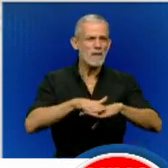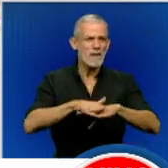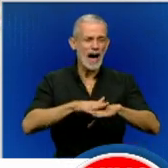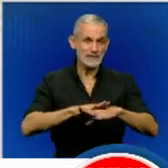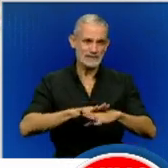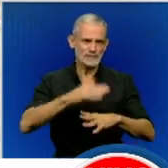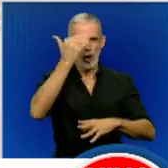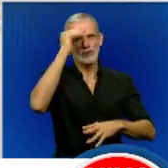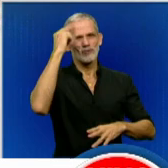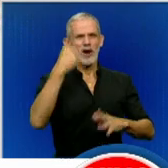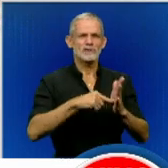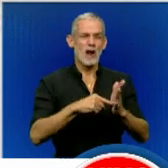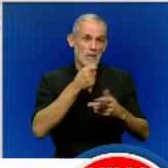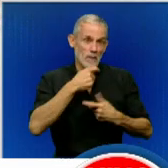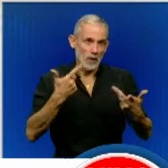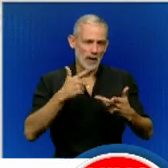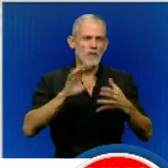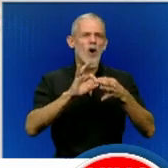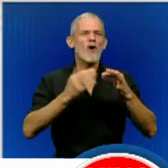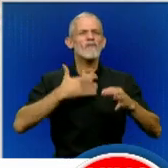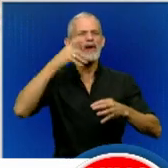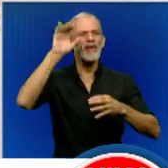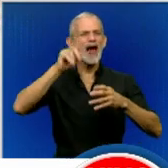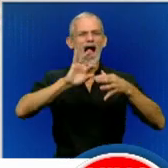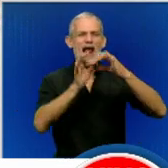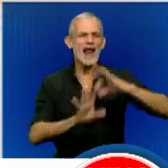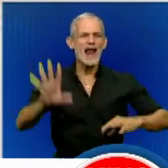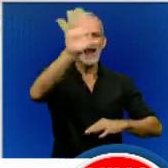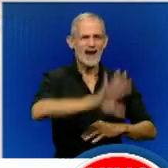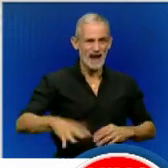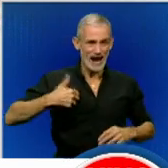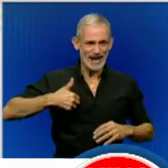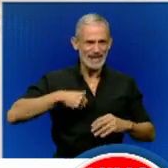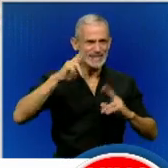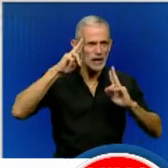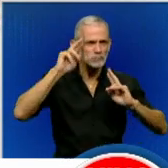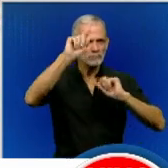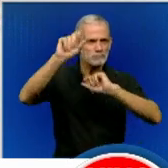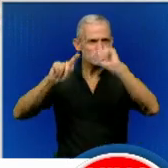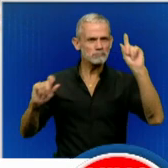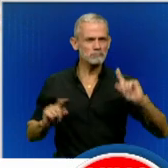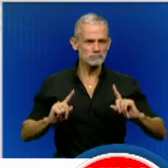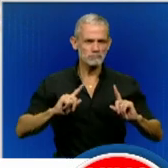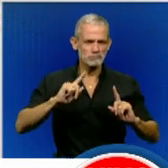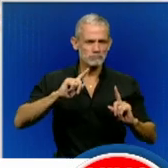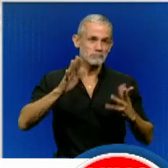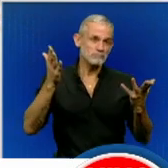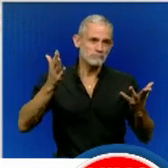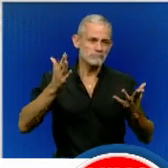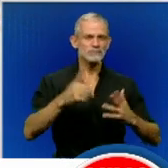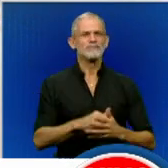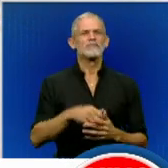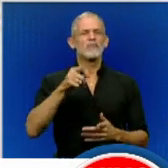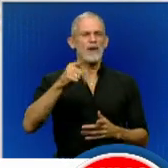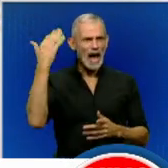nuestra constitución nacional como es el caso del federalismo creo que hay que recordar y recordarlo con todos sus ribetes una de las cosas que se